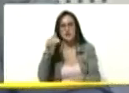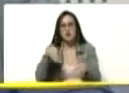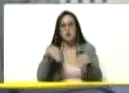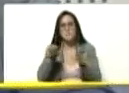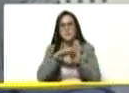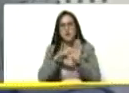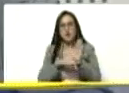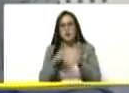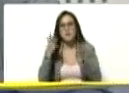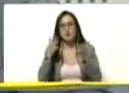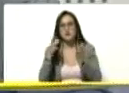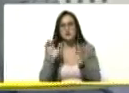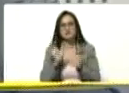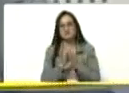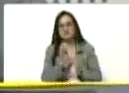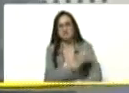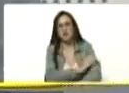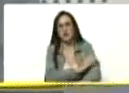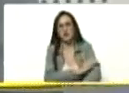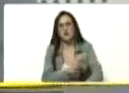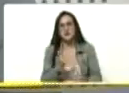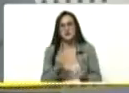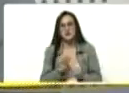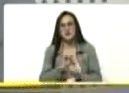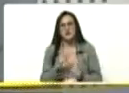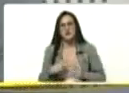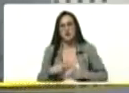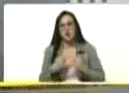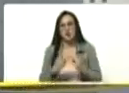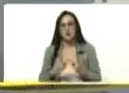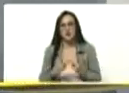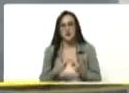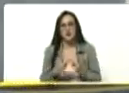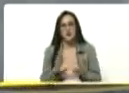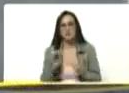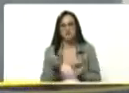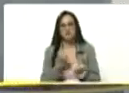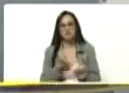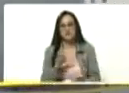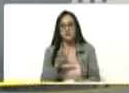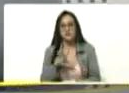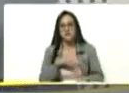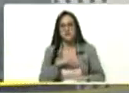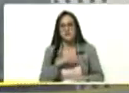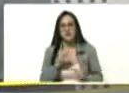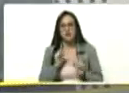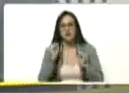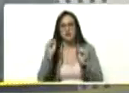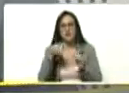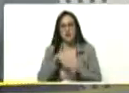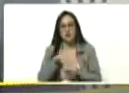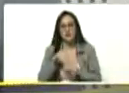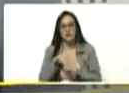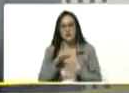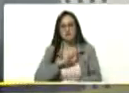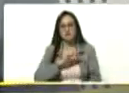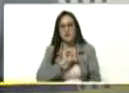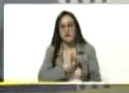programas de orientación fascista y declaran su voluntad de impedir a toda costa el triunfo electoral de la